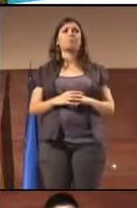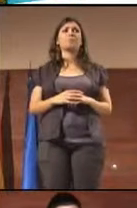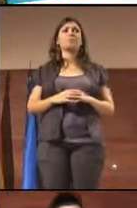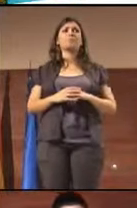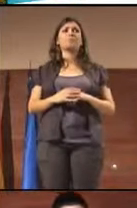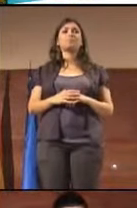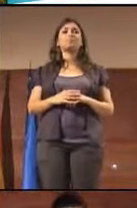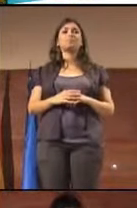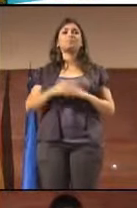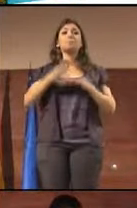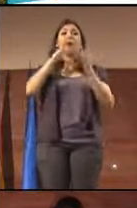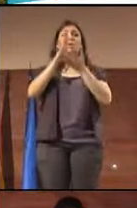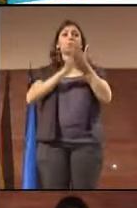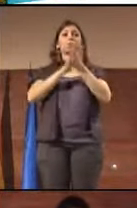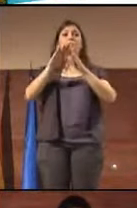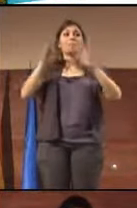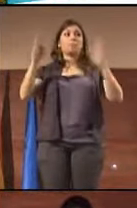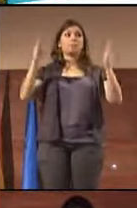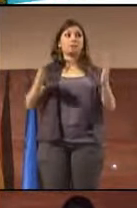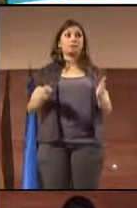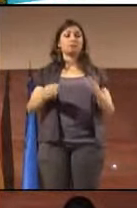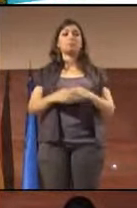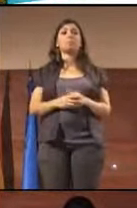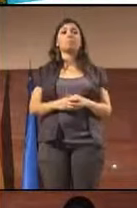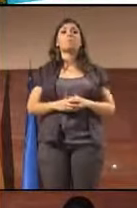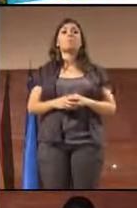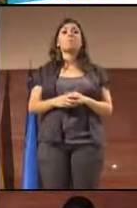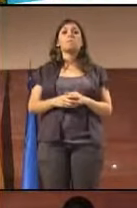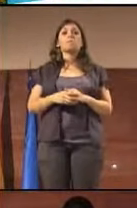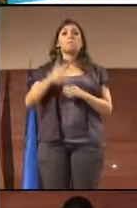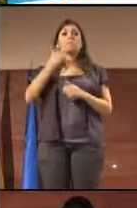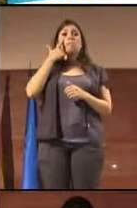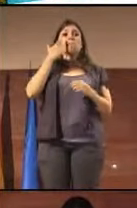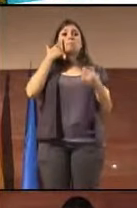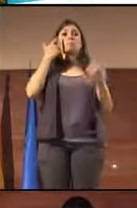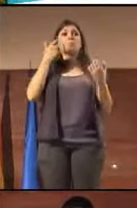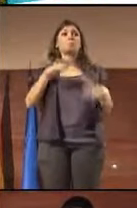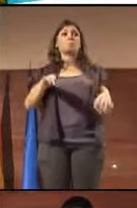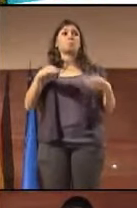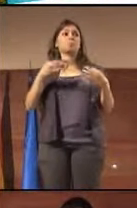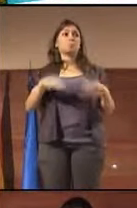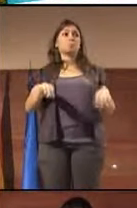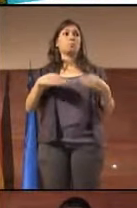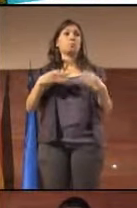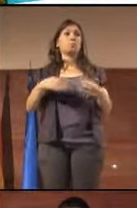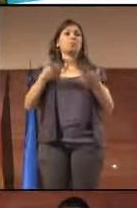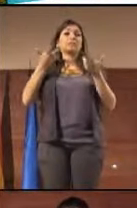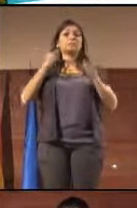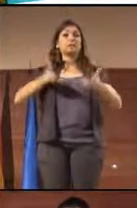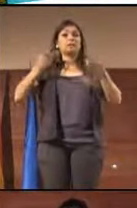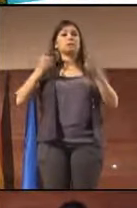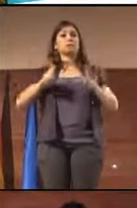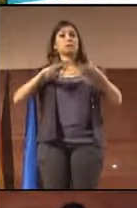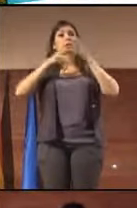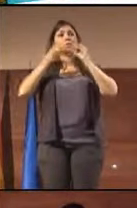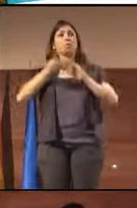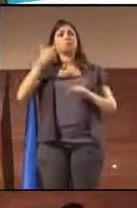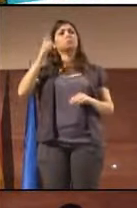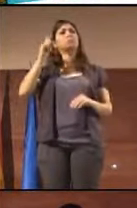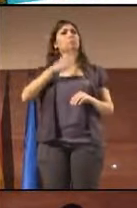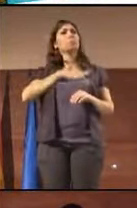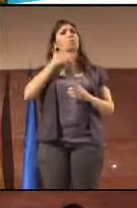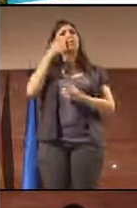Bueno, ahora os voy a hablar un poco de mesas. Normalmente lo que más se adapta son las sillas, pero también puede haber